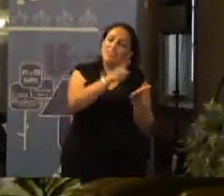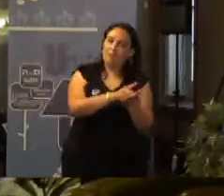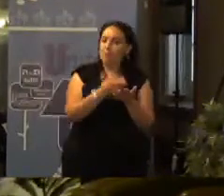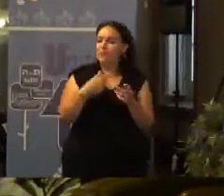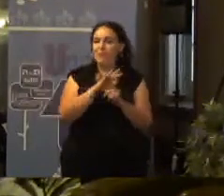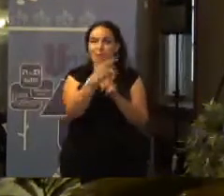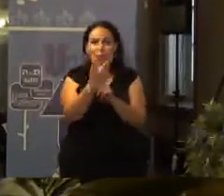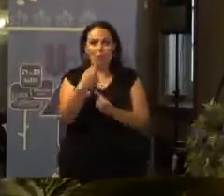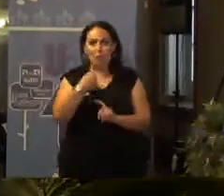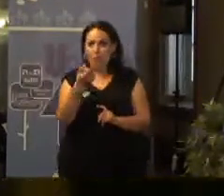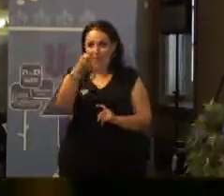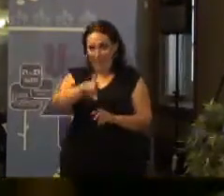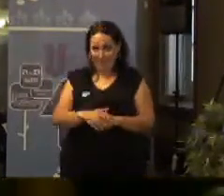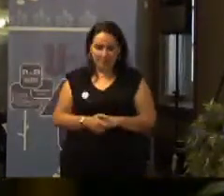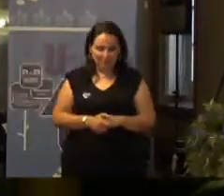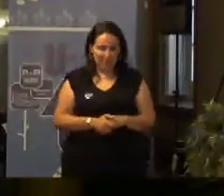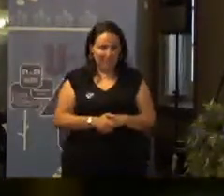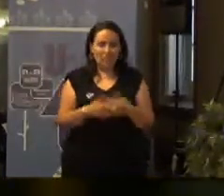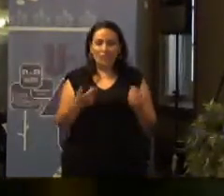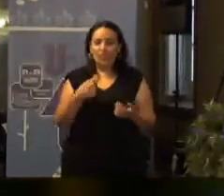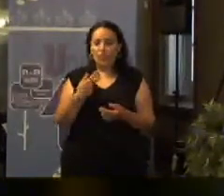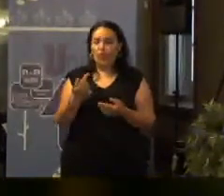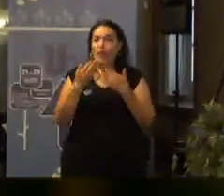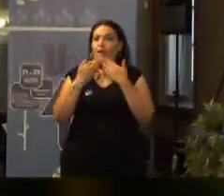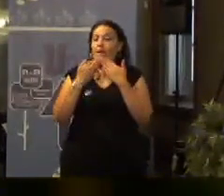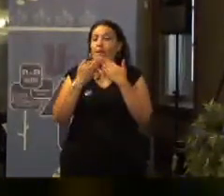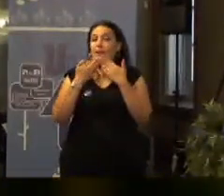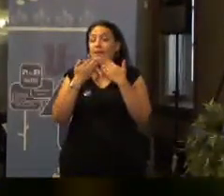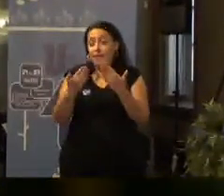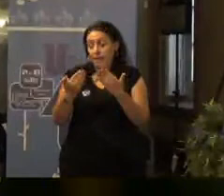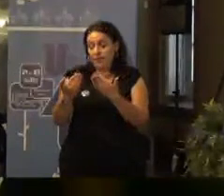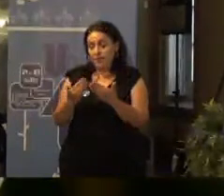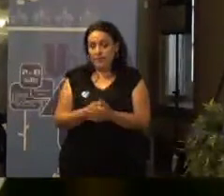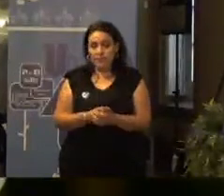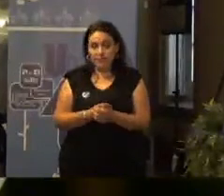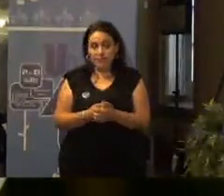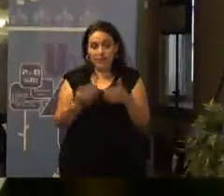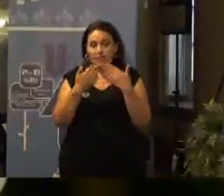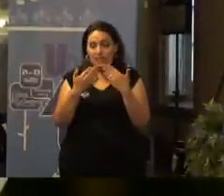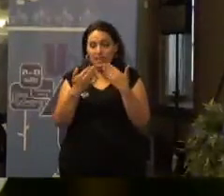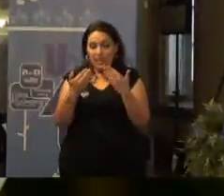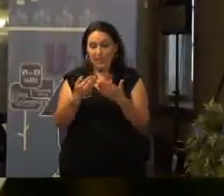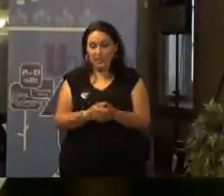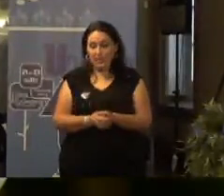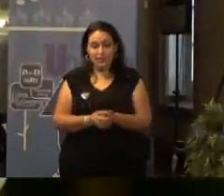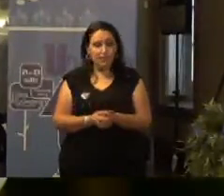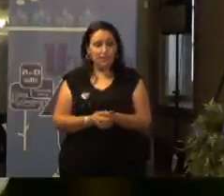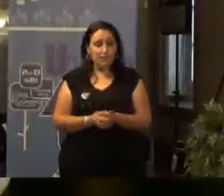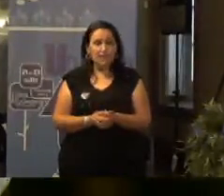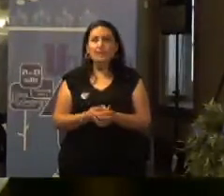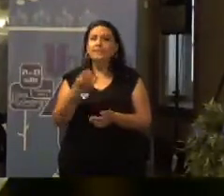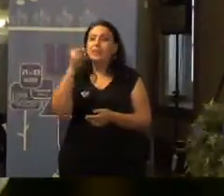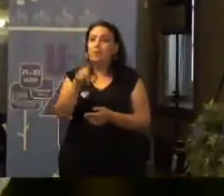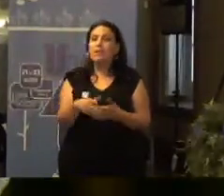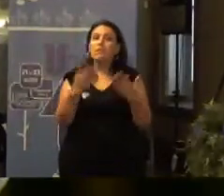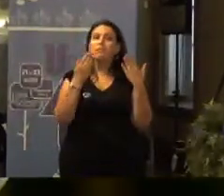primeiro, dito isto, ao meu agradecemento, tamén os meus parabéns